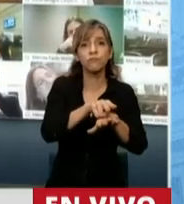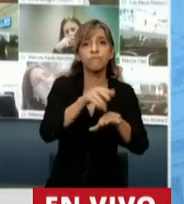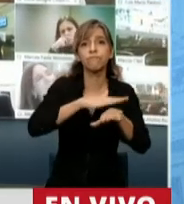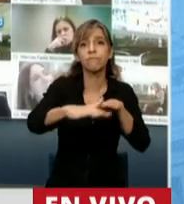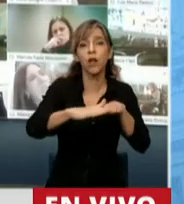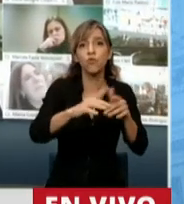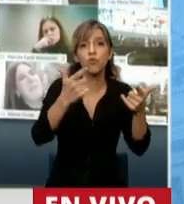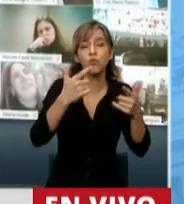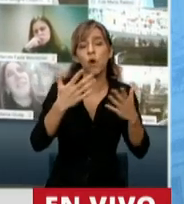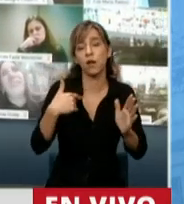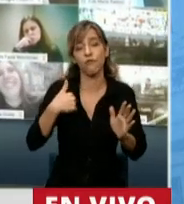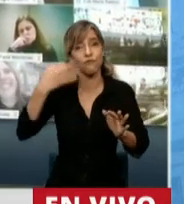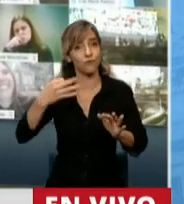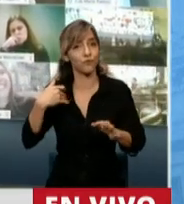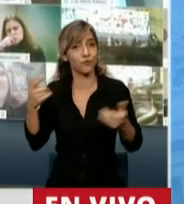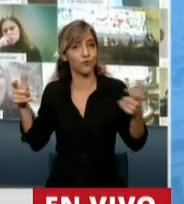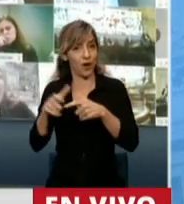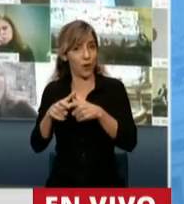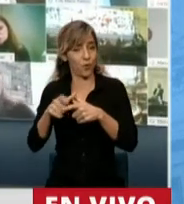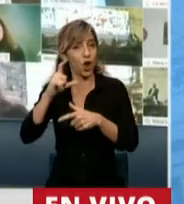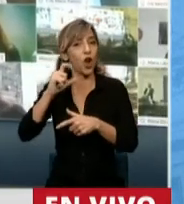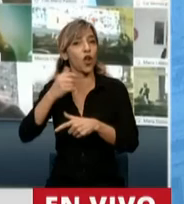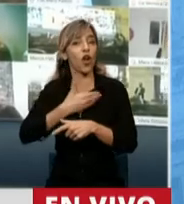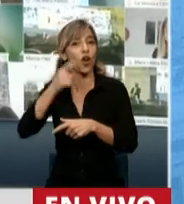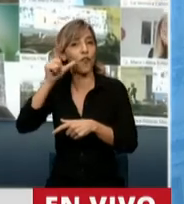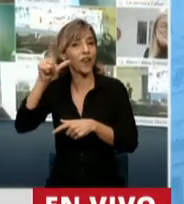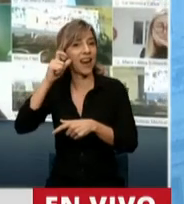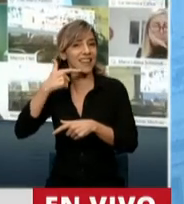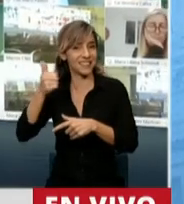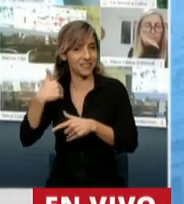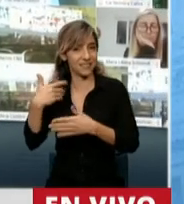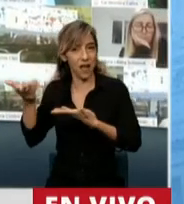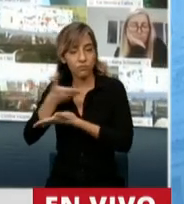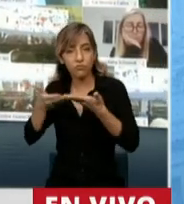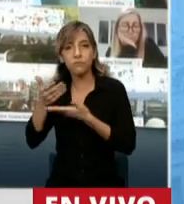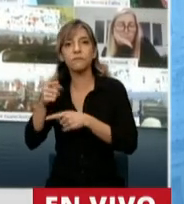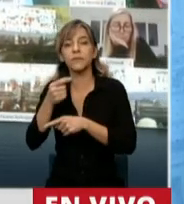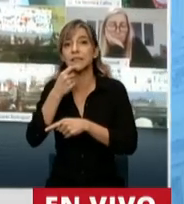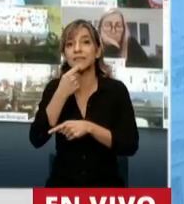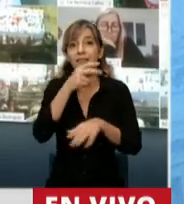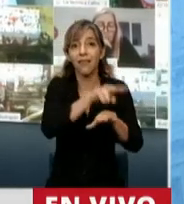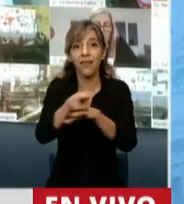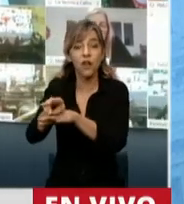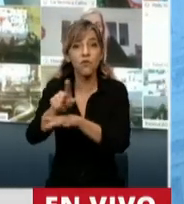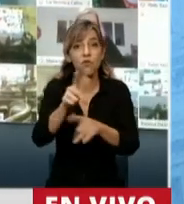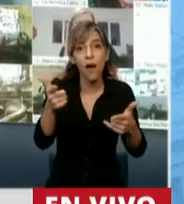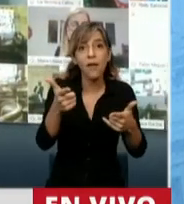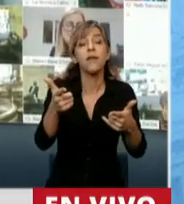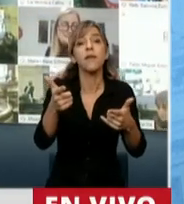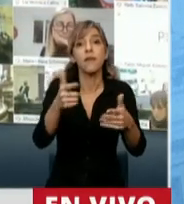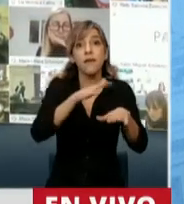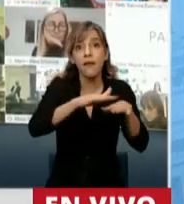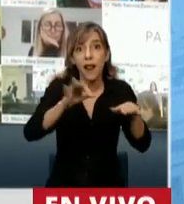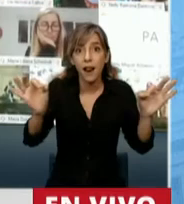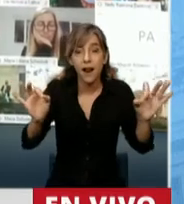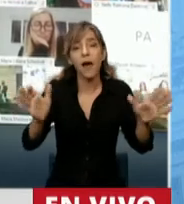justamente una reunión del cofelesa bueno si esas tomas no existieran se triplicarían las muertes digo para poder